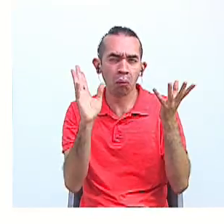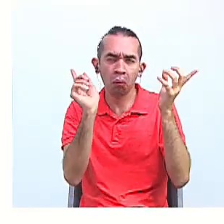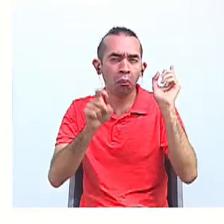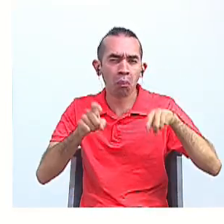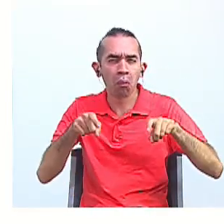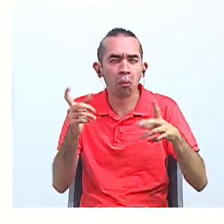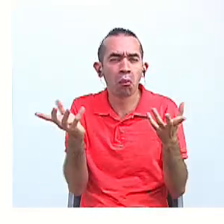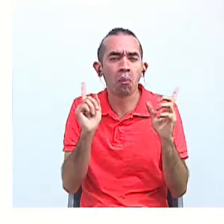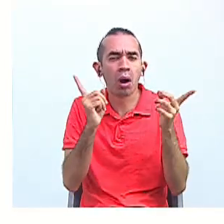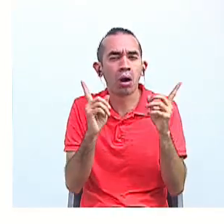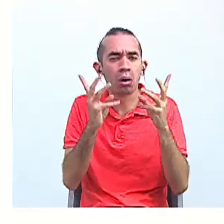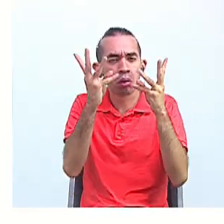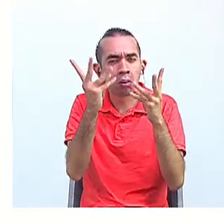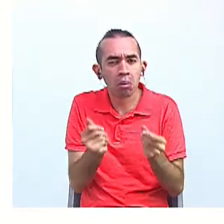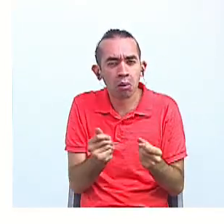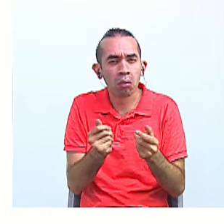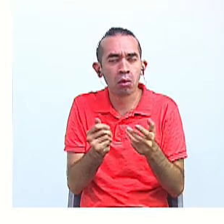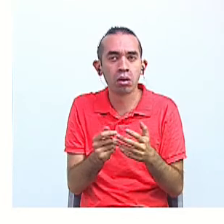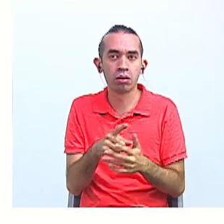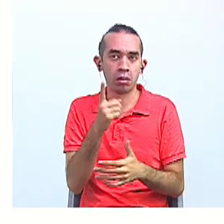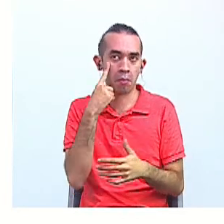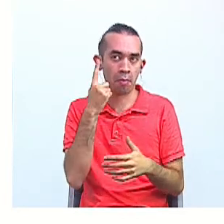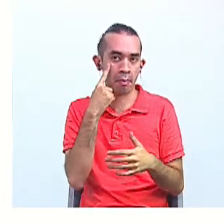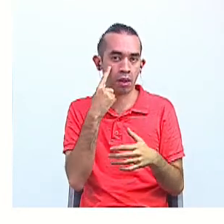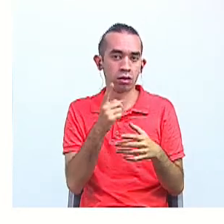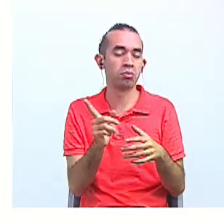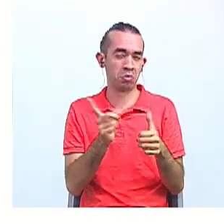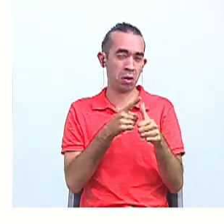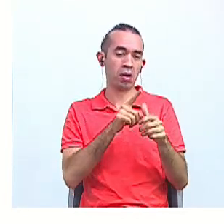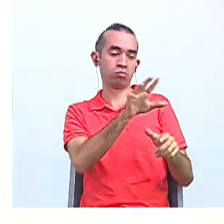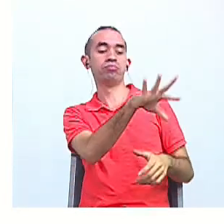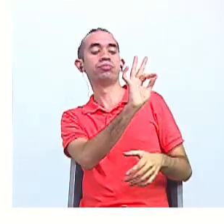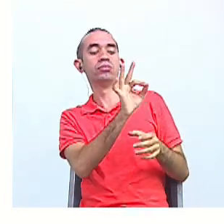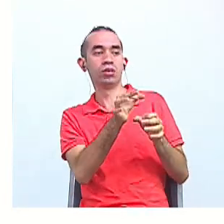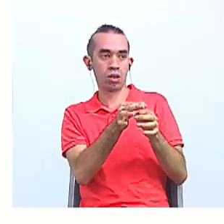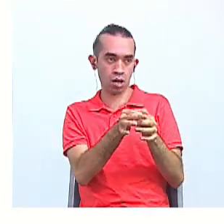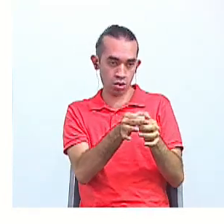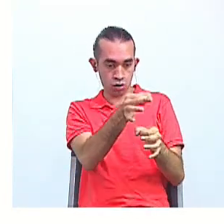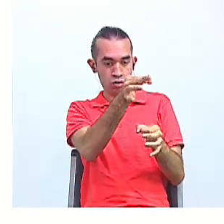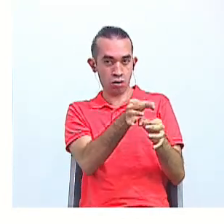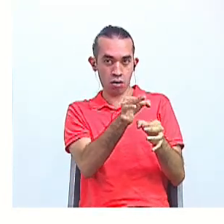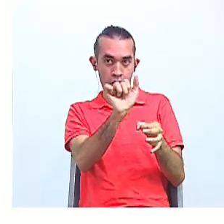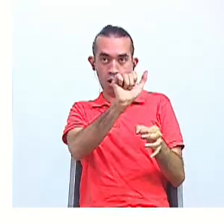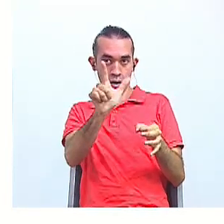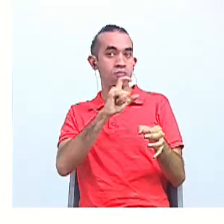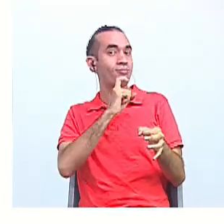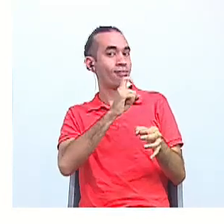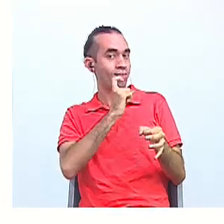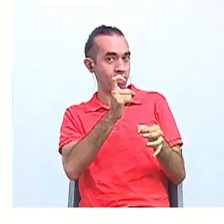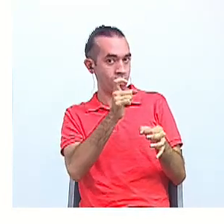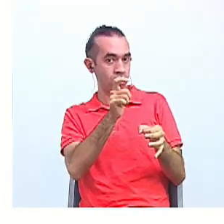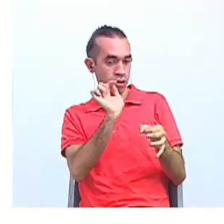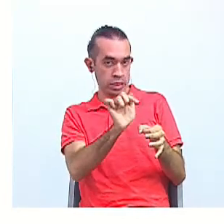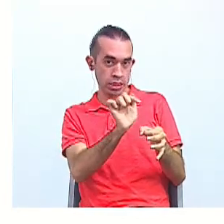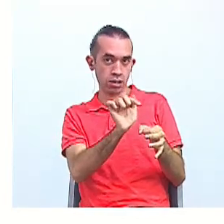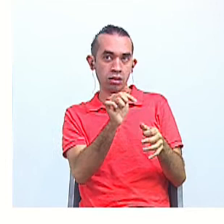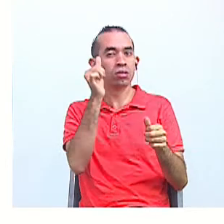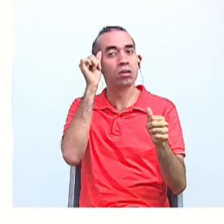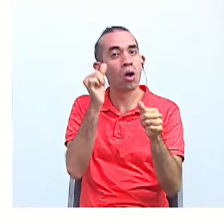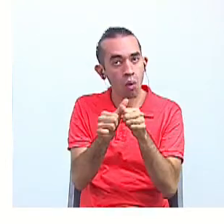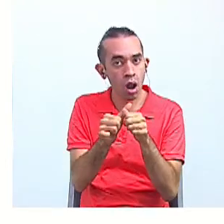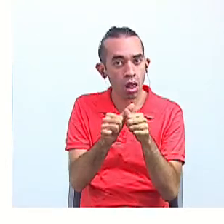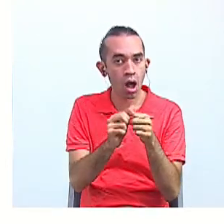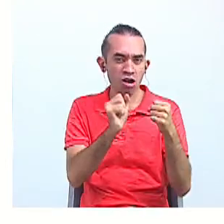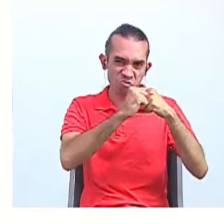esa fuerza de empuje. Lo vamos a hacer con el primer cilindro que vimos, con el cilindro de aluminio. Bueno, recordemos que